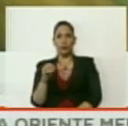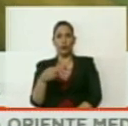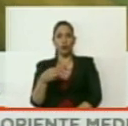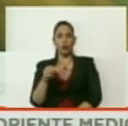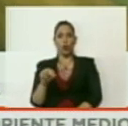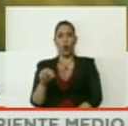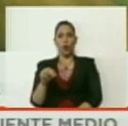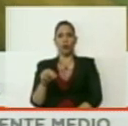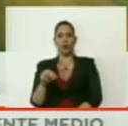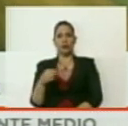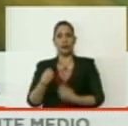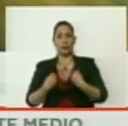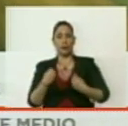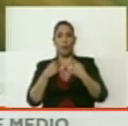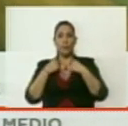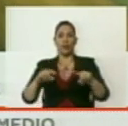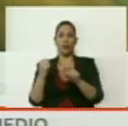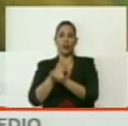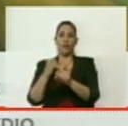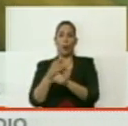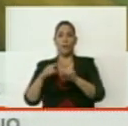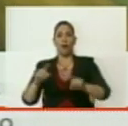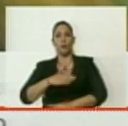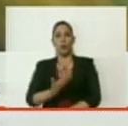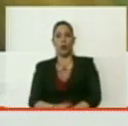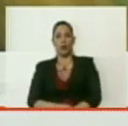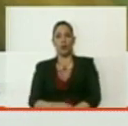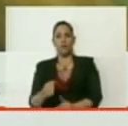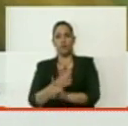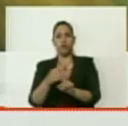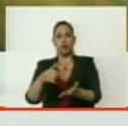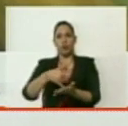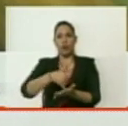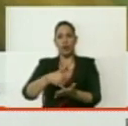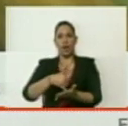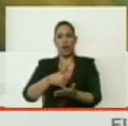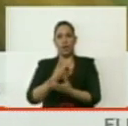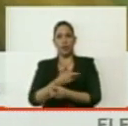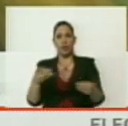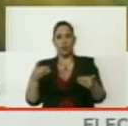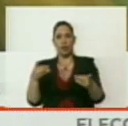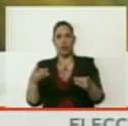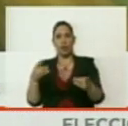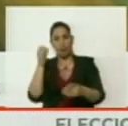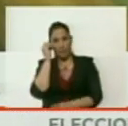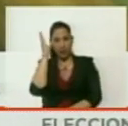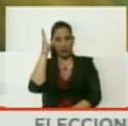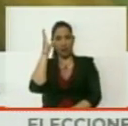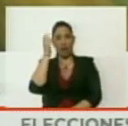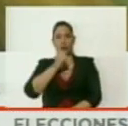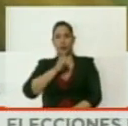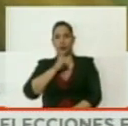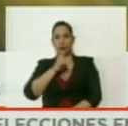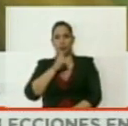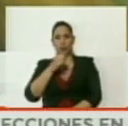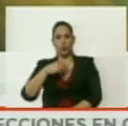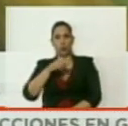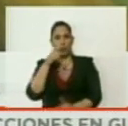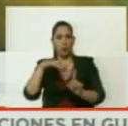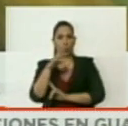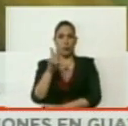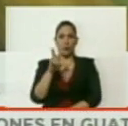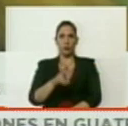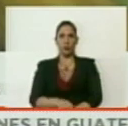por perder su empleo para poder vulnerar la dignidad y la capacidad de resistencia del pueblo